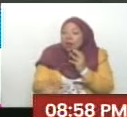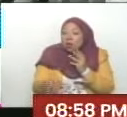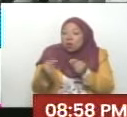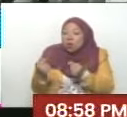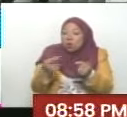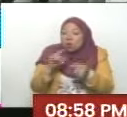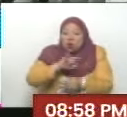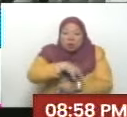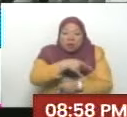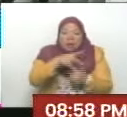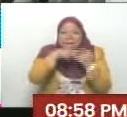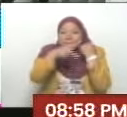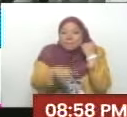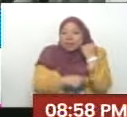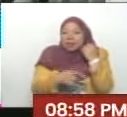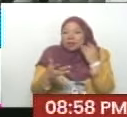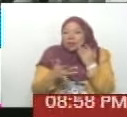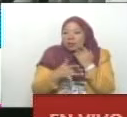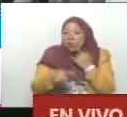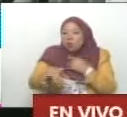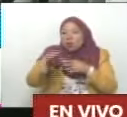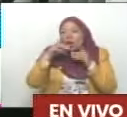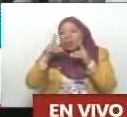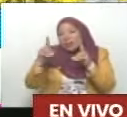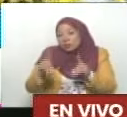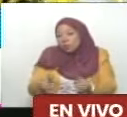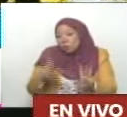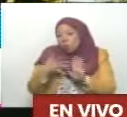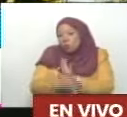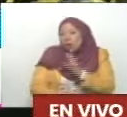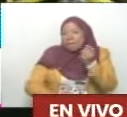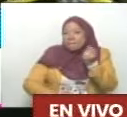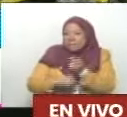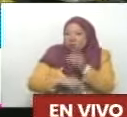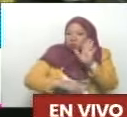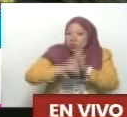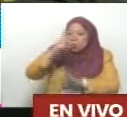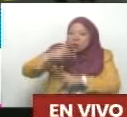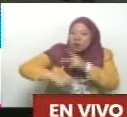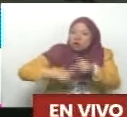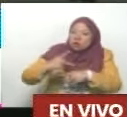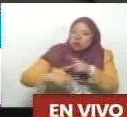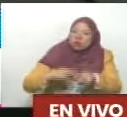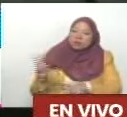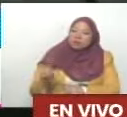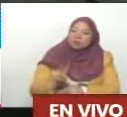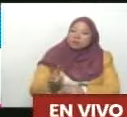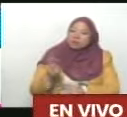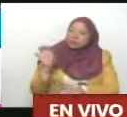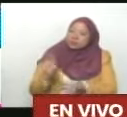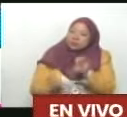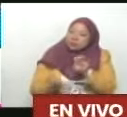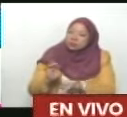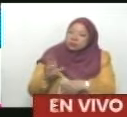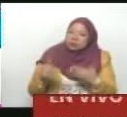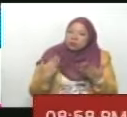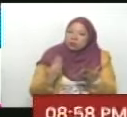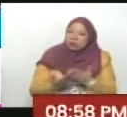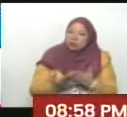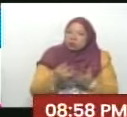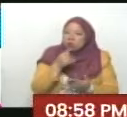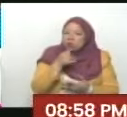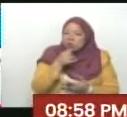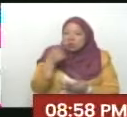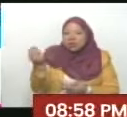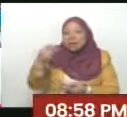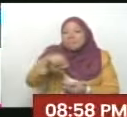y los parques tecnológicos, para los elementos que usted ha definido para potenciar el desarrollo productivo del país y diversificar la economía, haciendo de la ciencia una